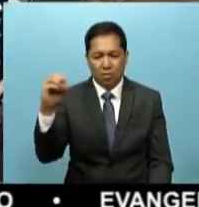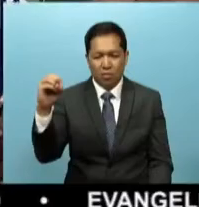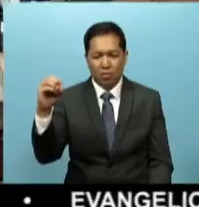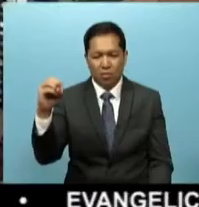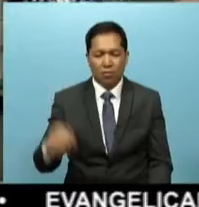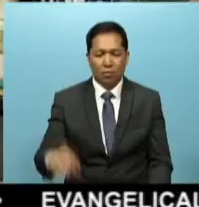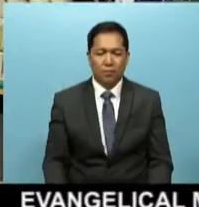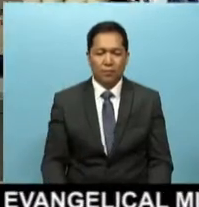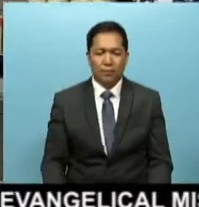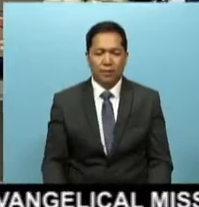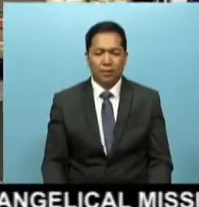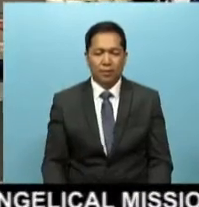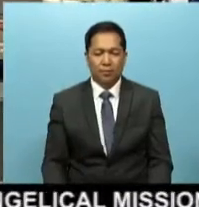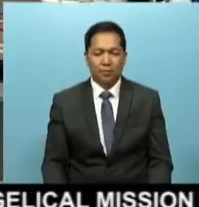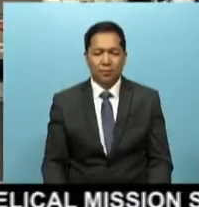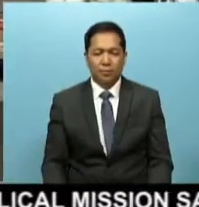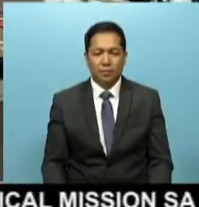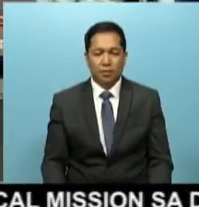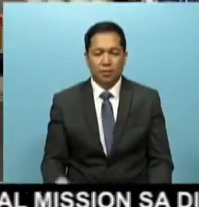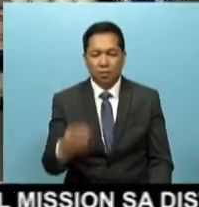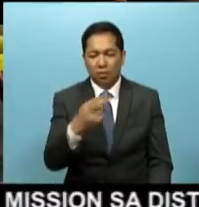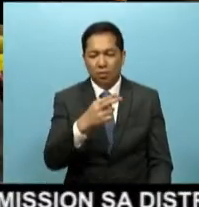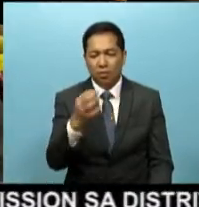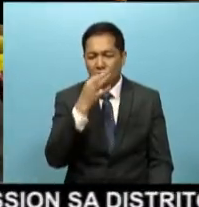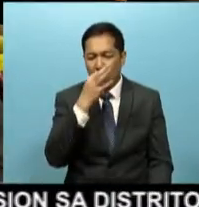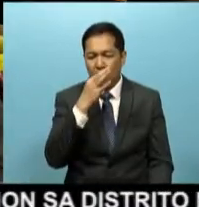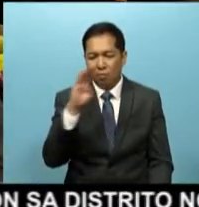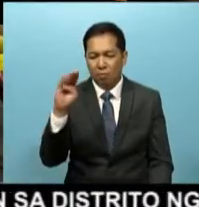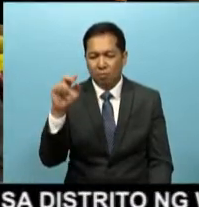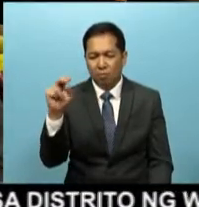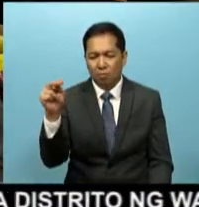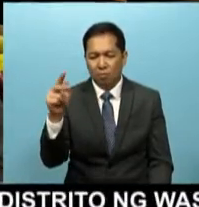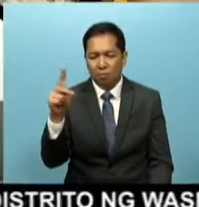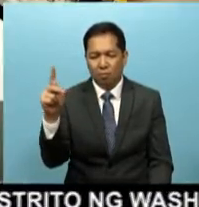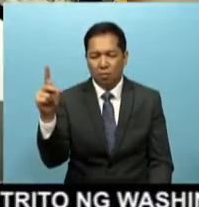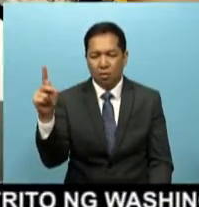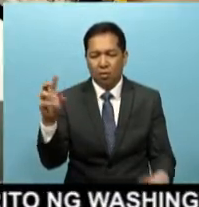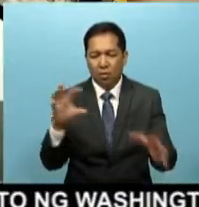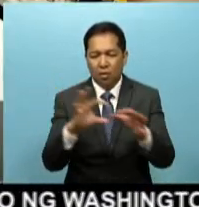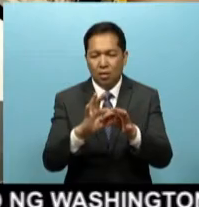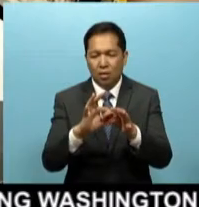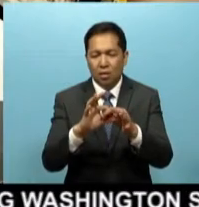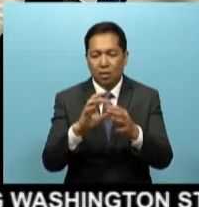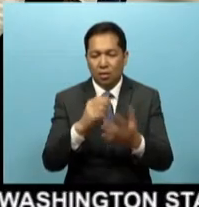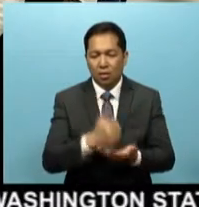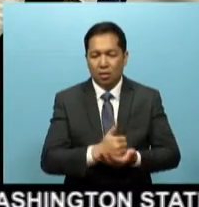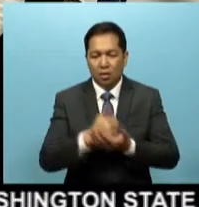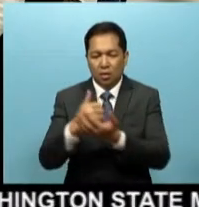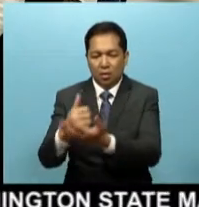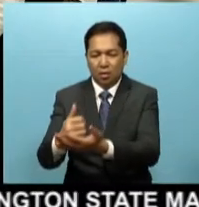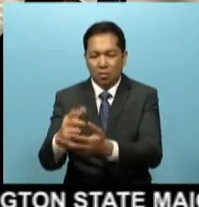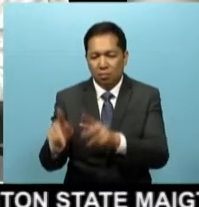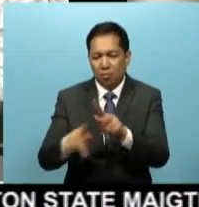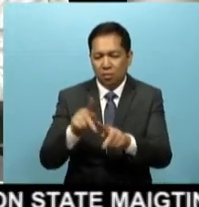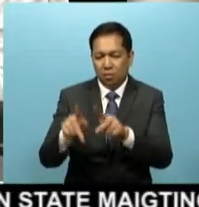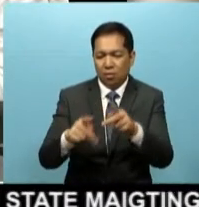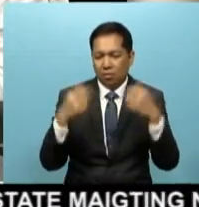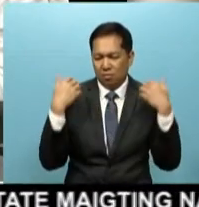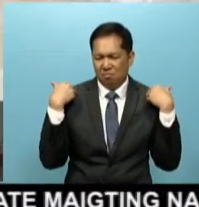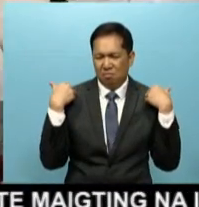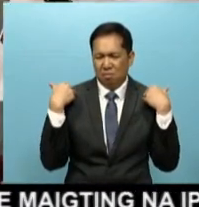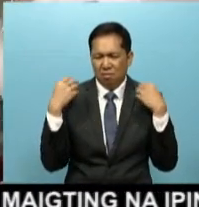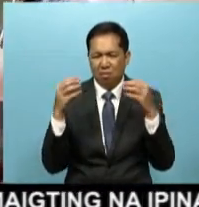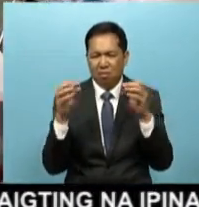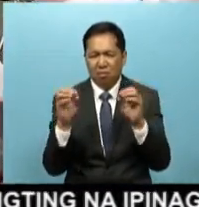ONG o banco de alimentos que consiste en ayudar a personas vulnerables que no tienen con qué comprar alimentos, lo